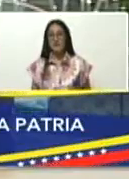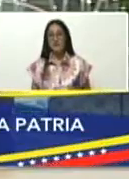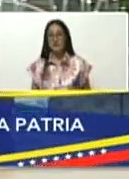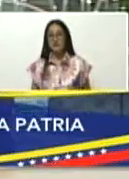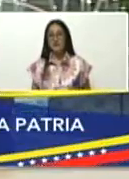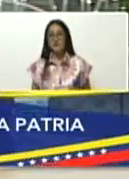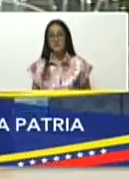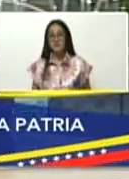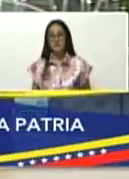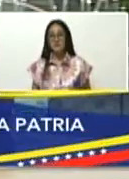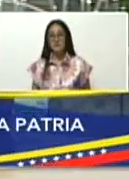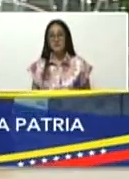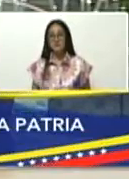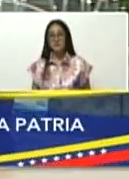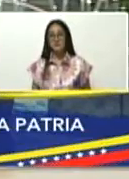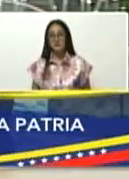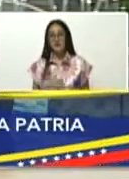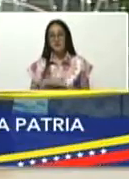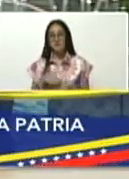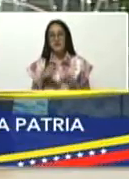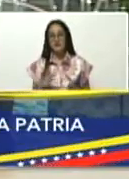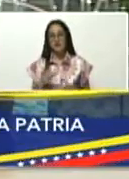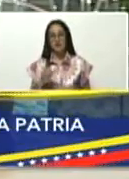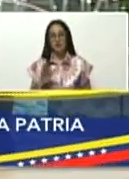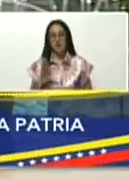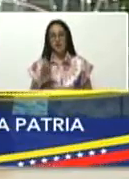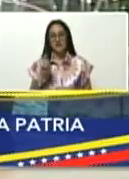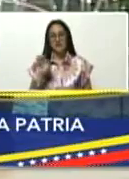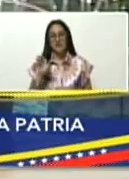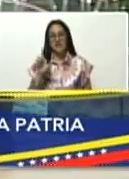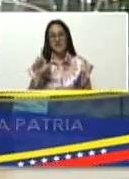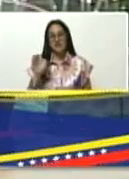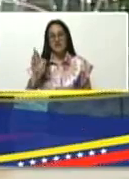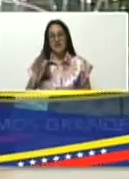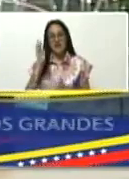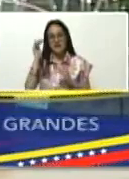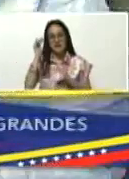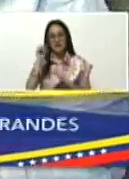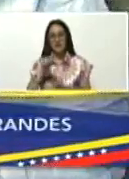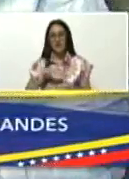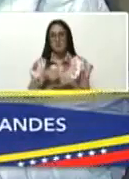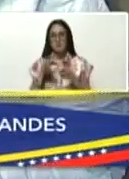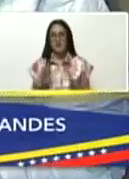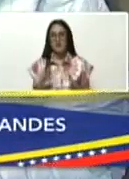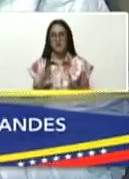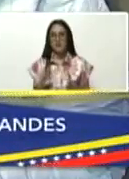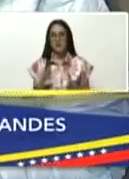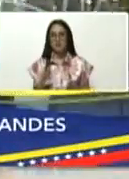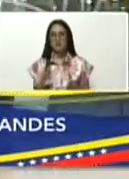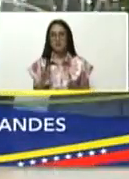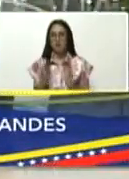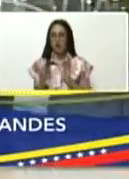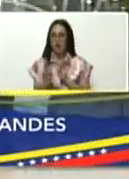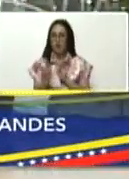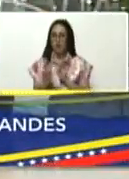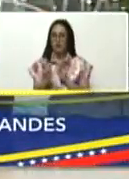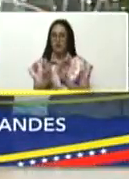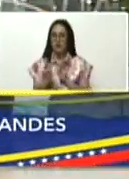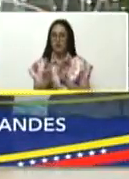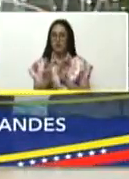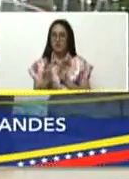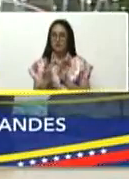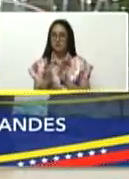vicepresidenta ejecutiva y al ministro Leal Tellería. Atención, ministro Leal Tellería, pónganse en contacto para